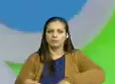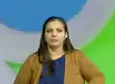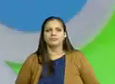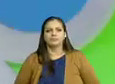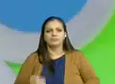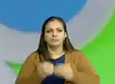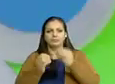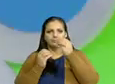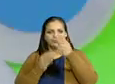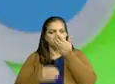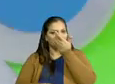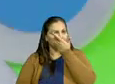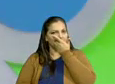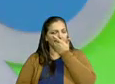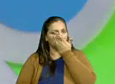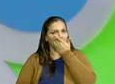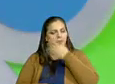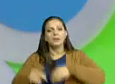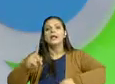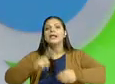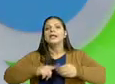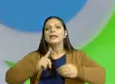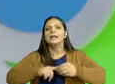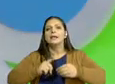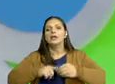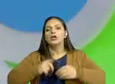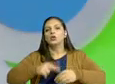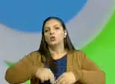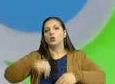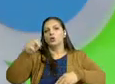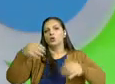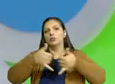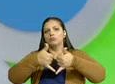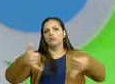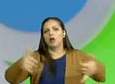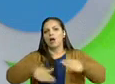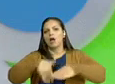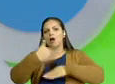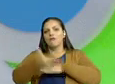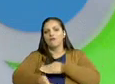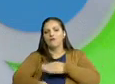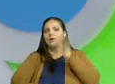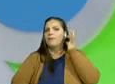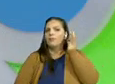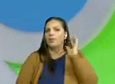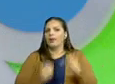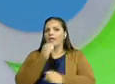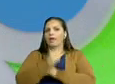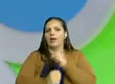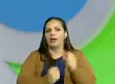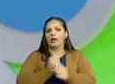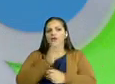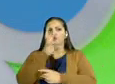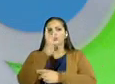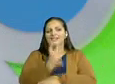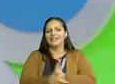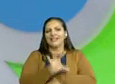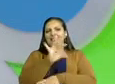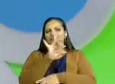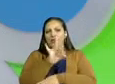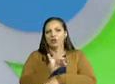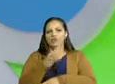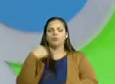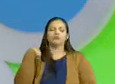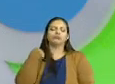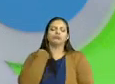amigos televidentes, una mujer de 68 años de edad, escuchen bien, fue baleada en los exteriores de un centro comercial ubicado en el norte de